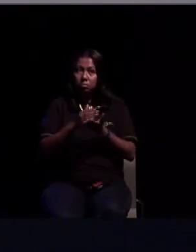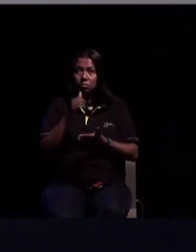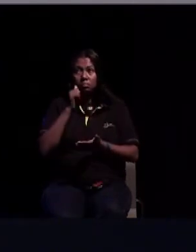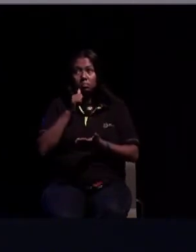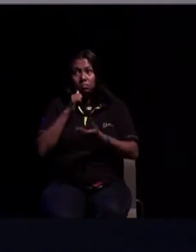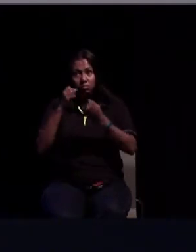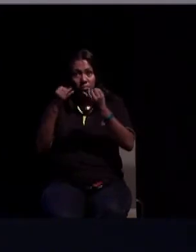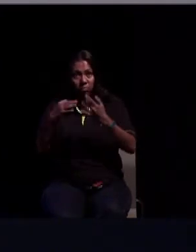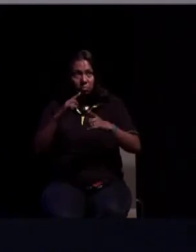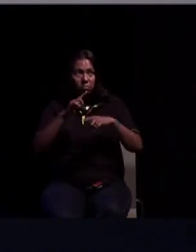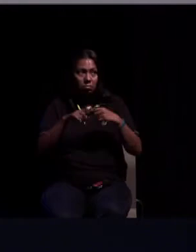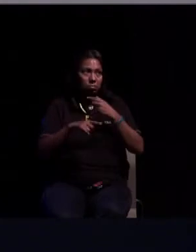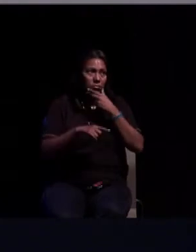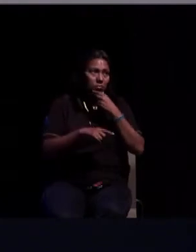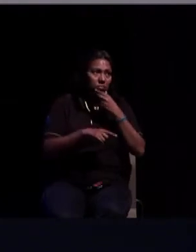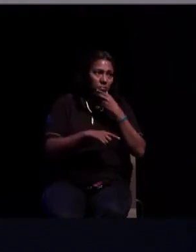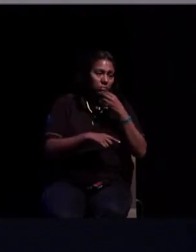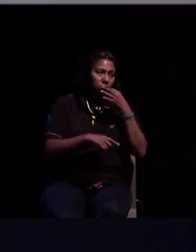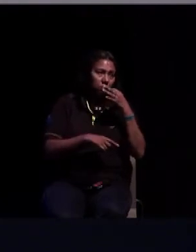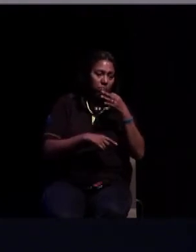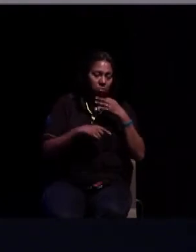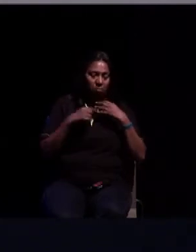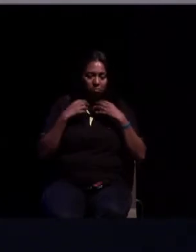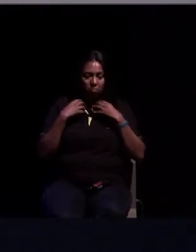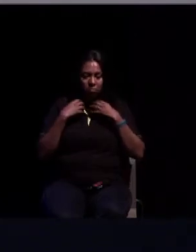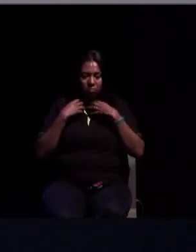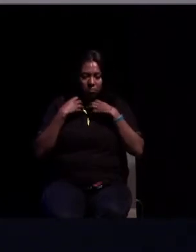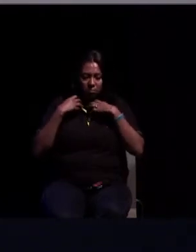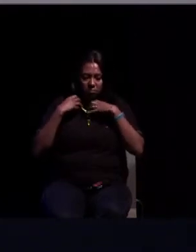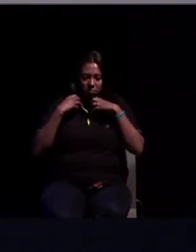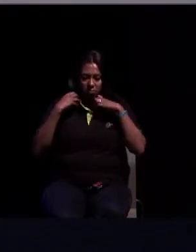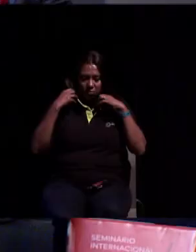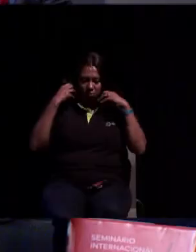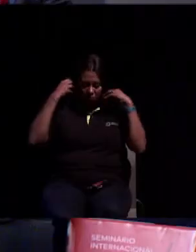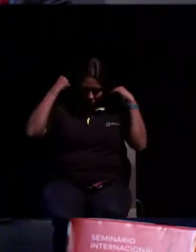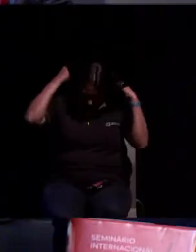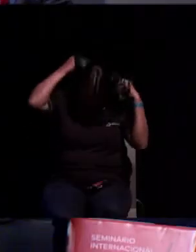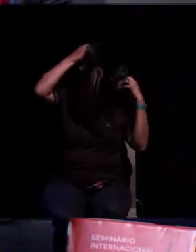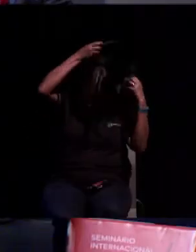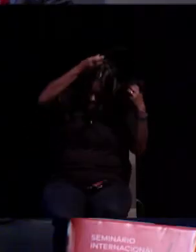su opinión y mientras vamos recibiendo las preguntas, por favor.